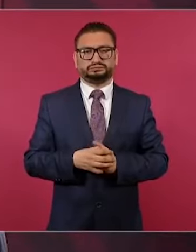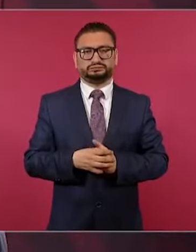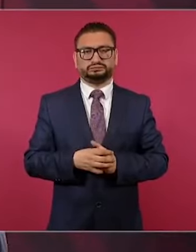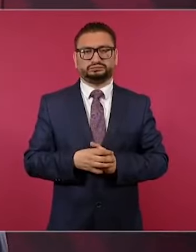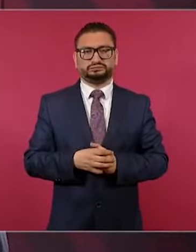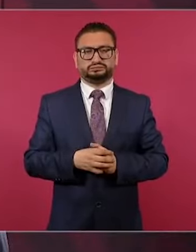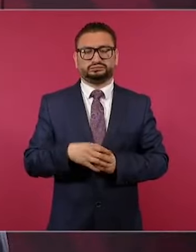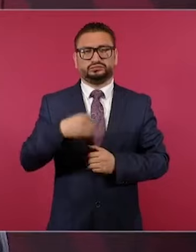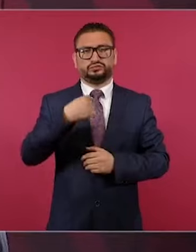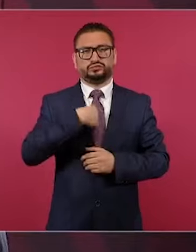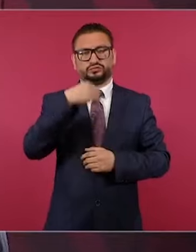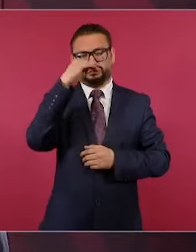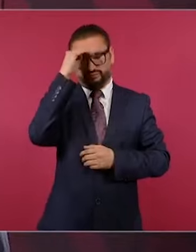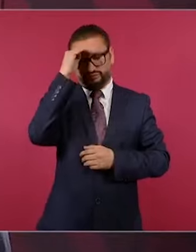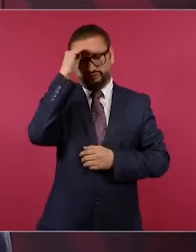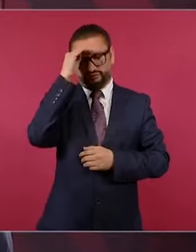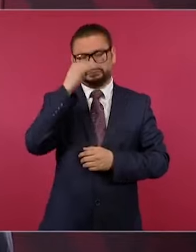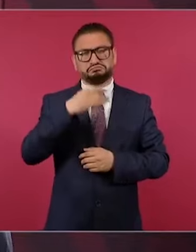tengo pensado